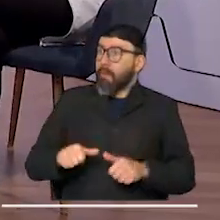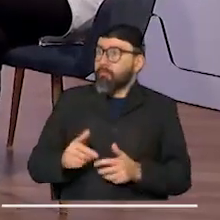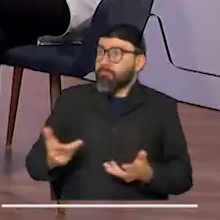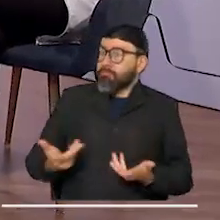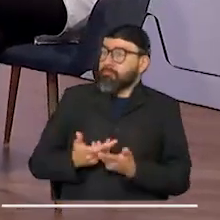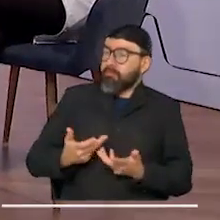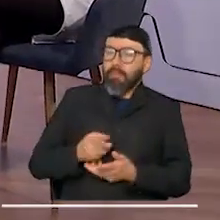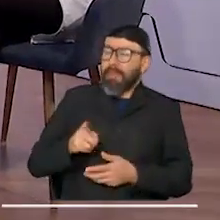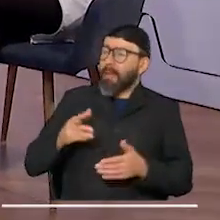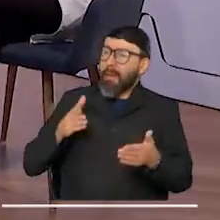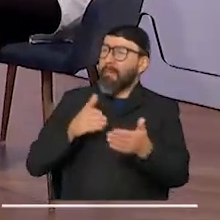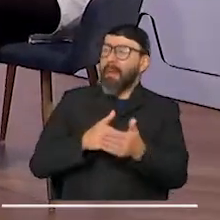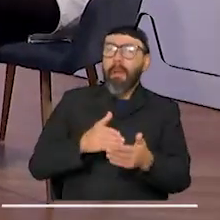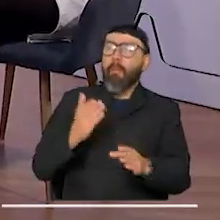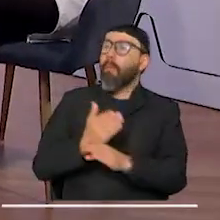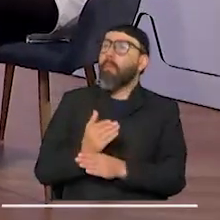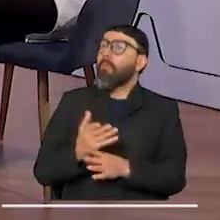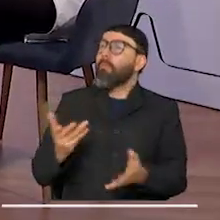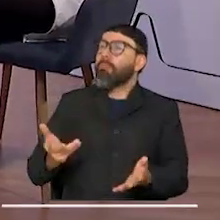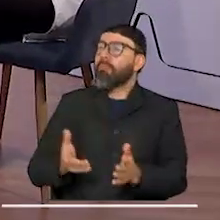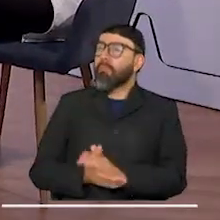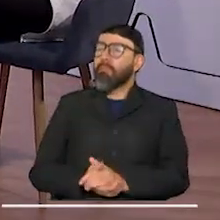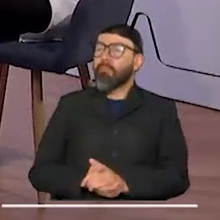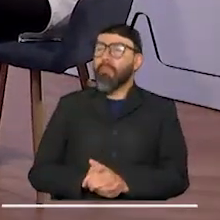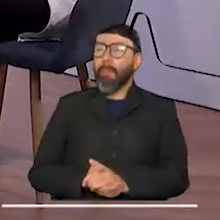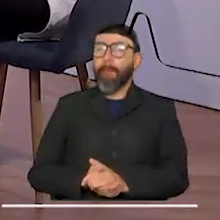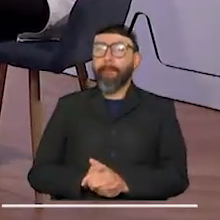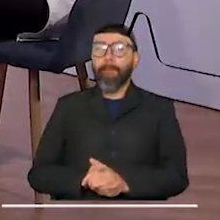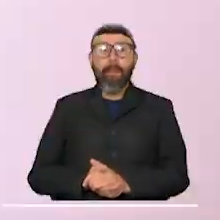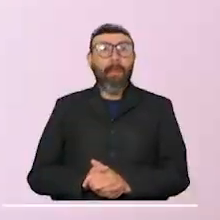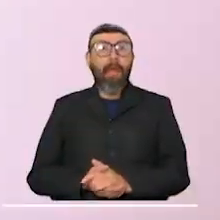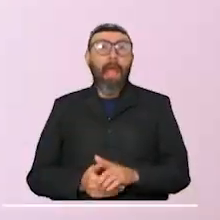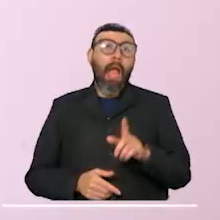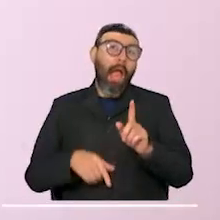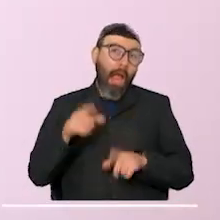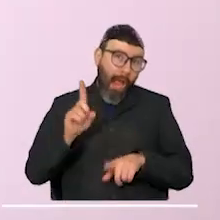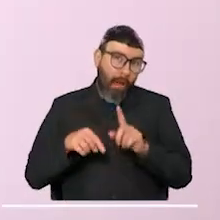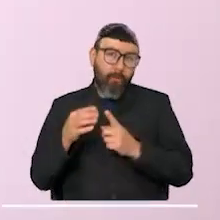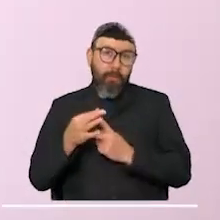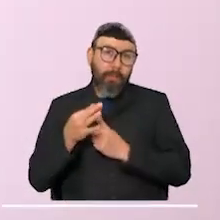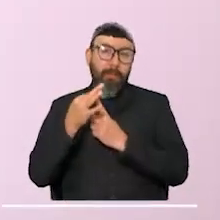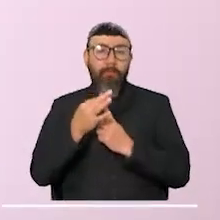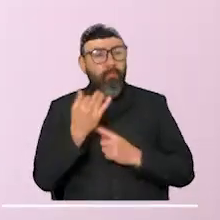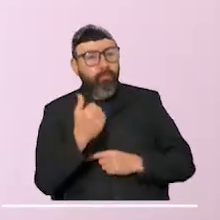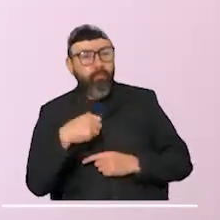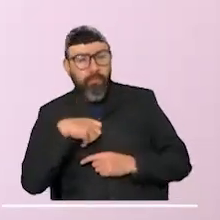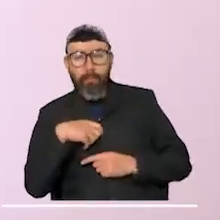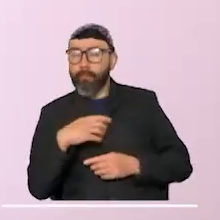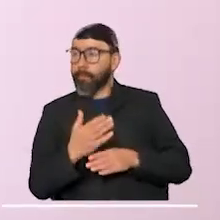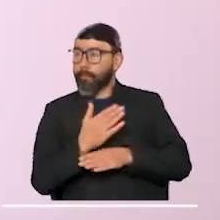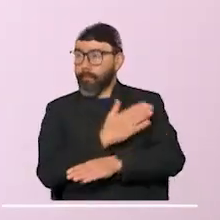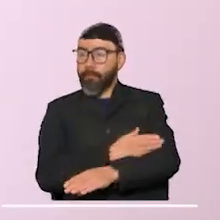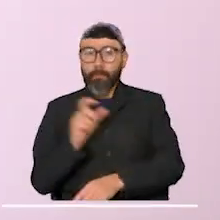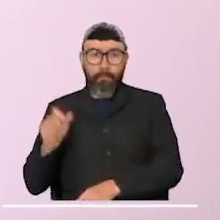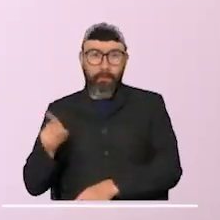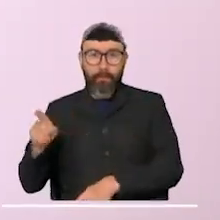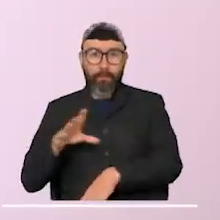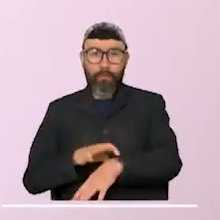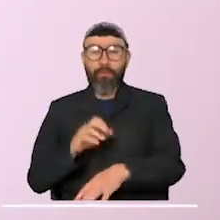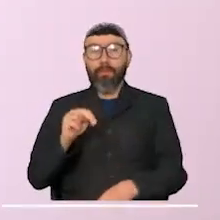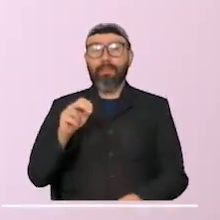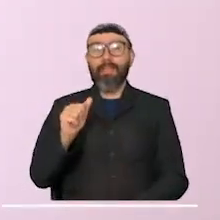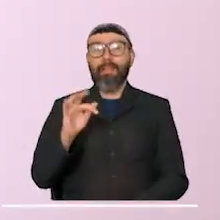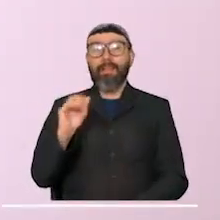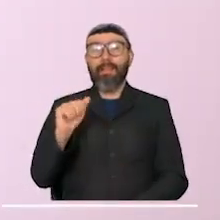contraindicaciones problemáticas Bueno si hay unas condiciones especiales y como lo hablaba la doctora Natalie